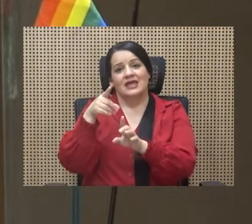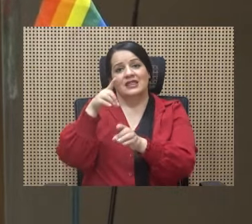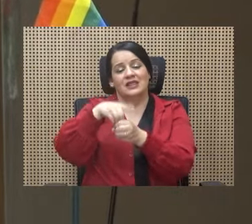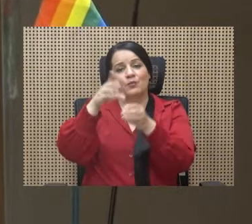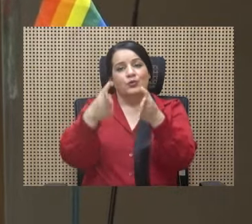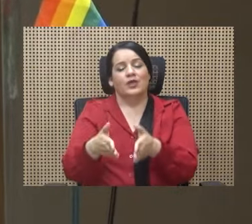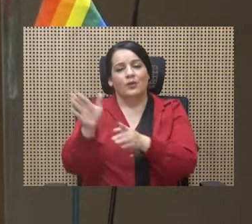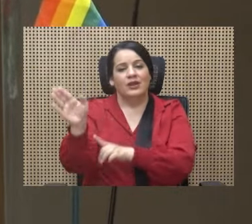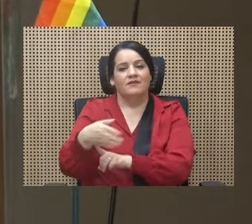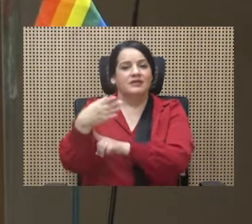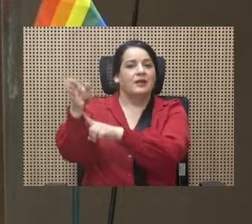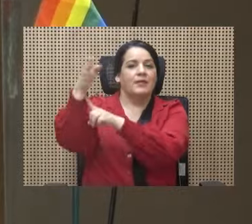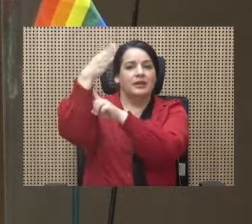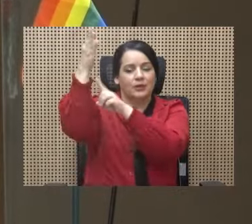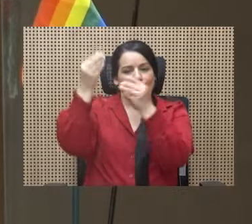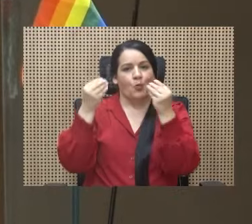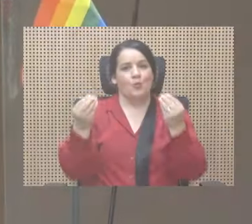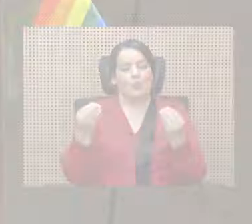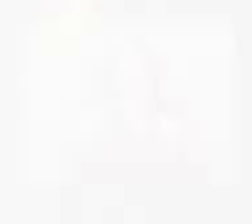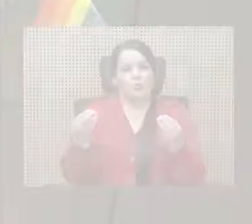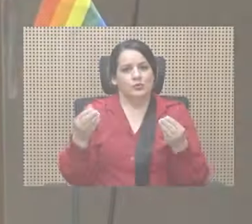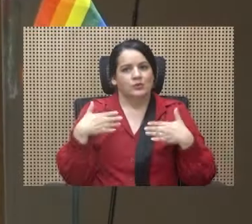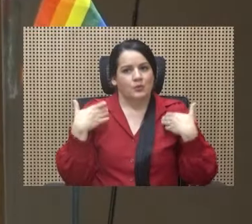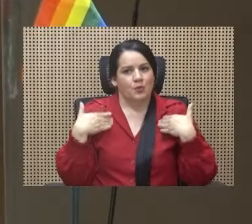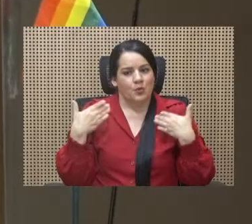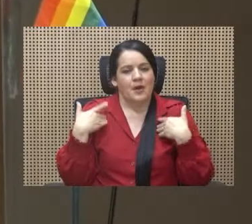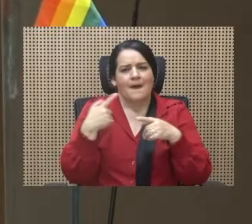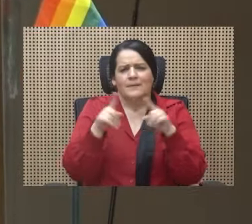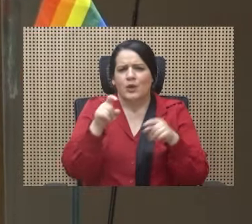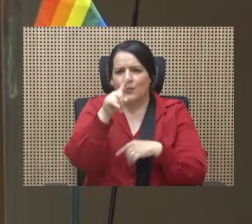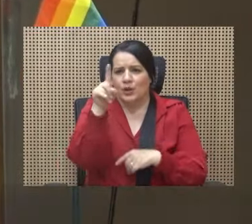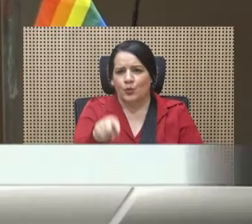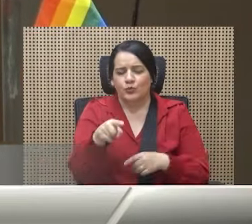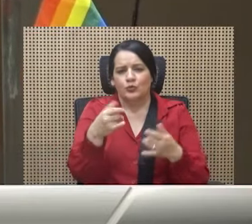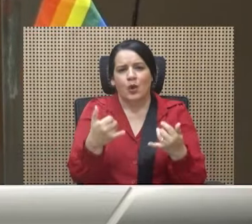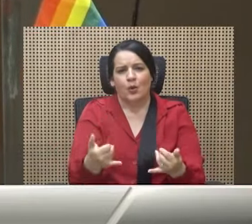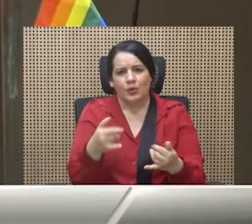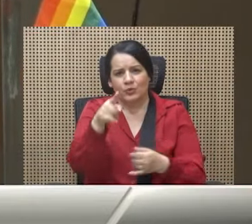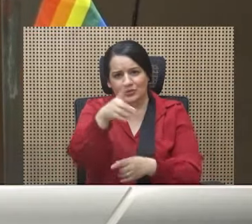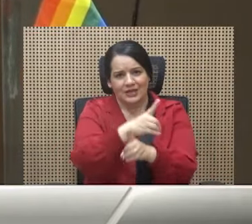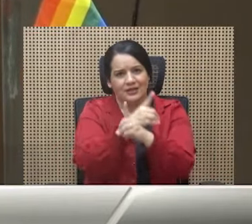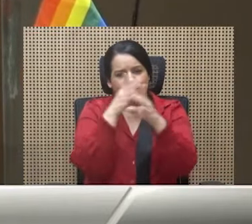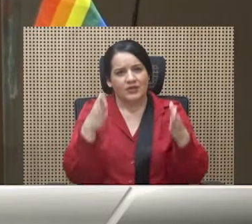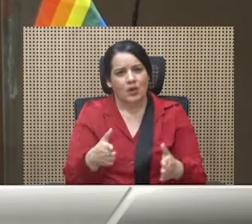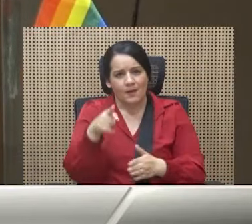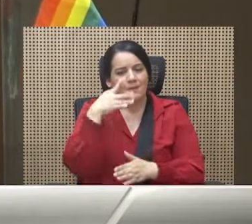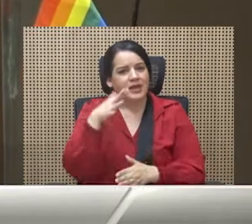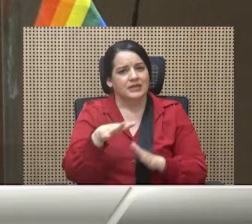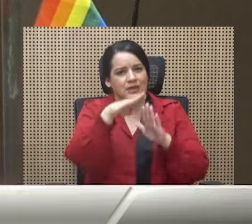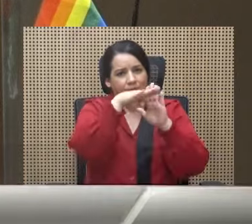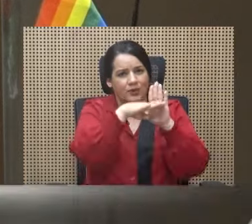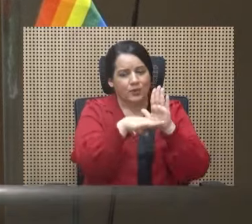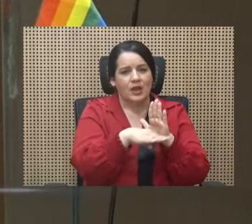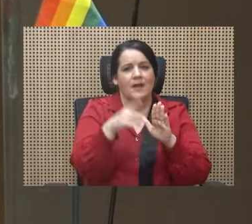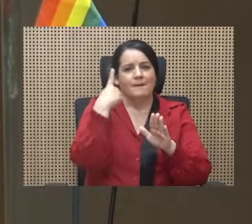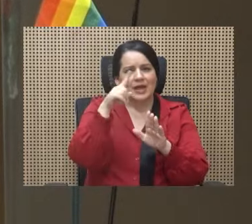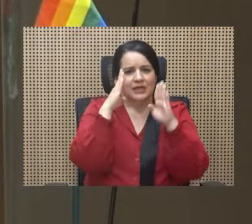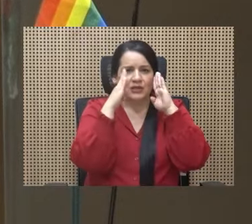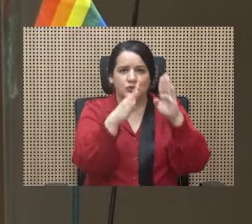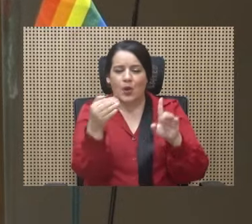educación sexual son de ideología de género a usted le parece que los protocolos para la atención al bullying y el acoso escolar y los